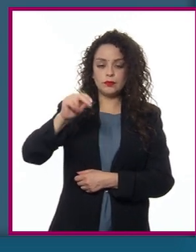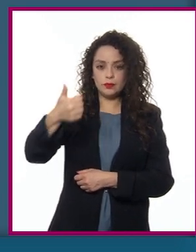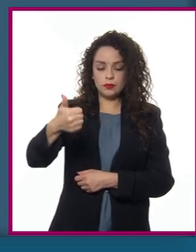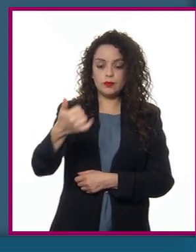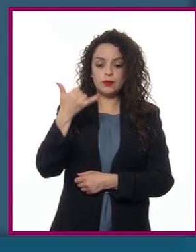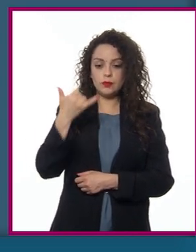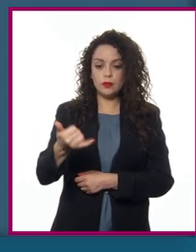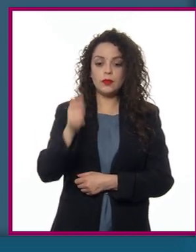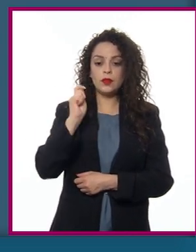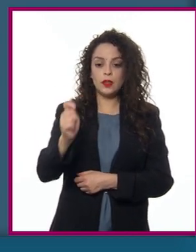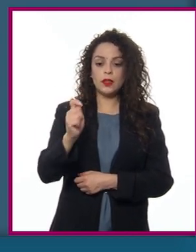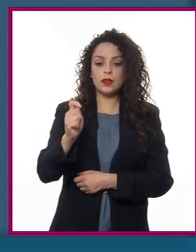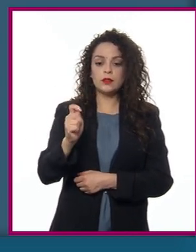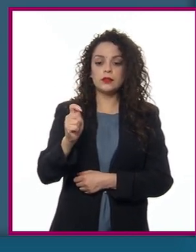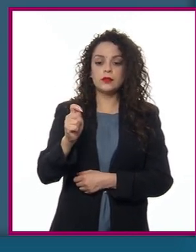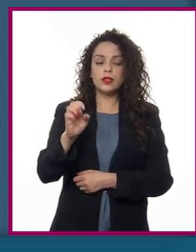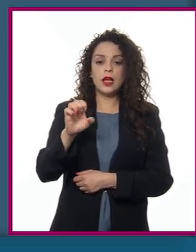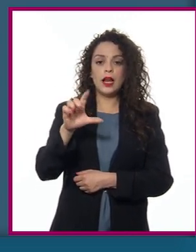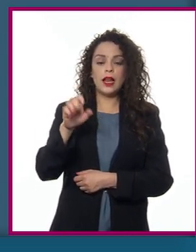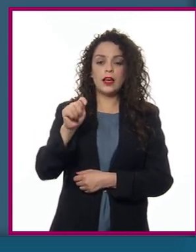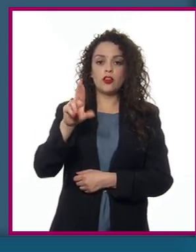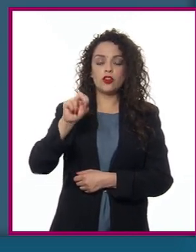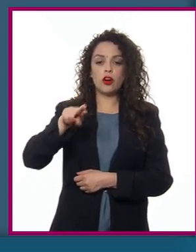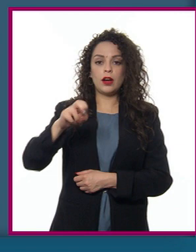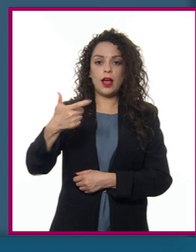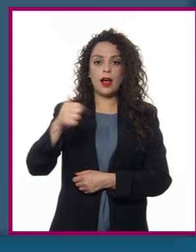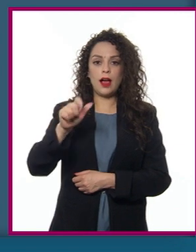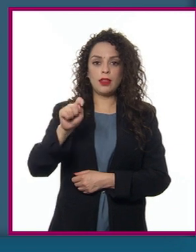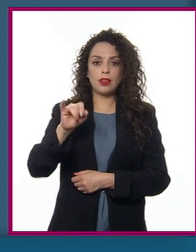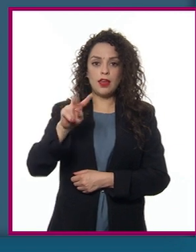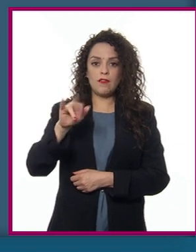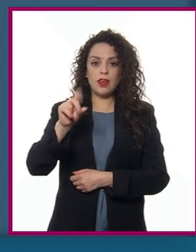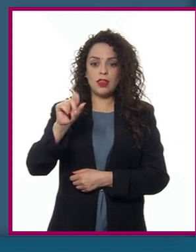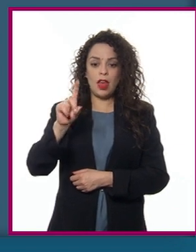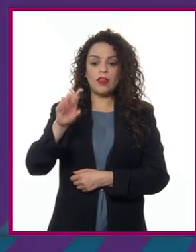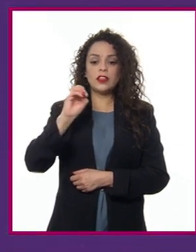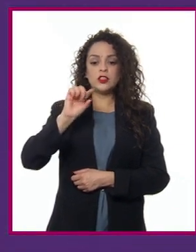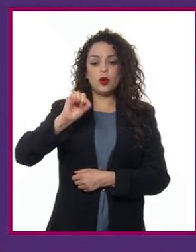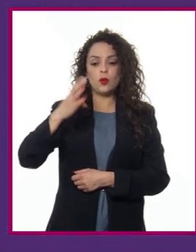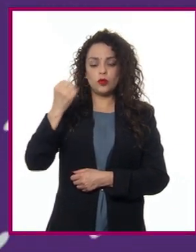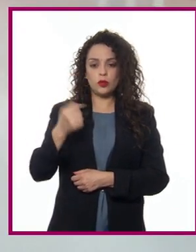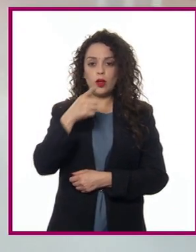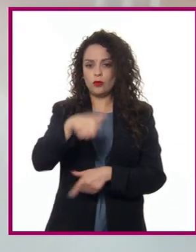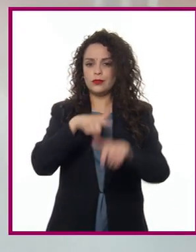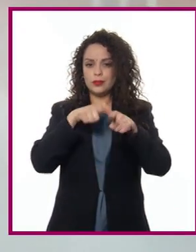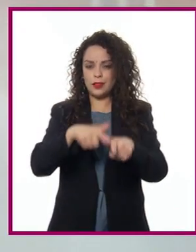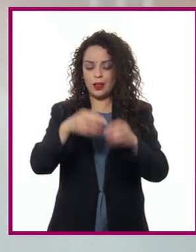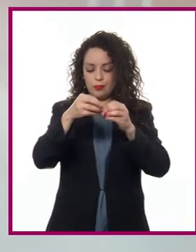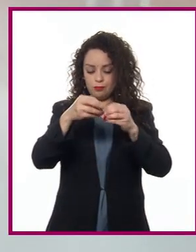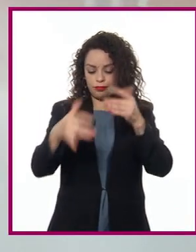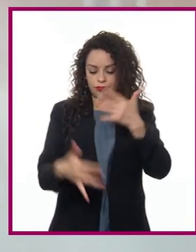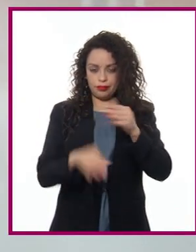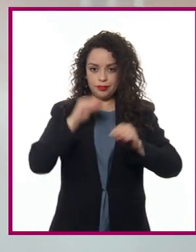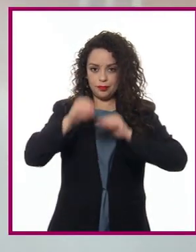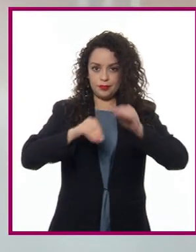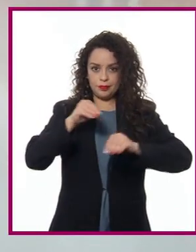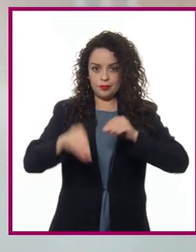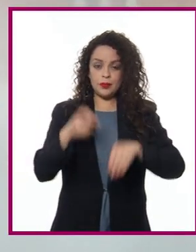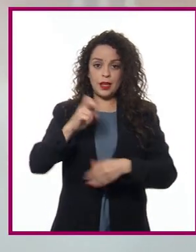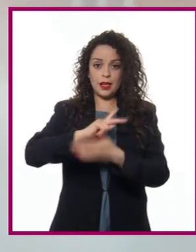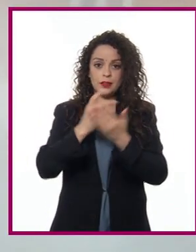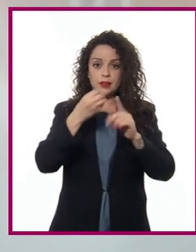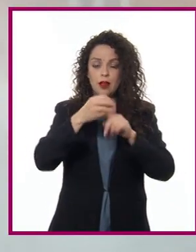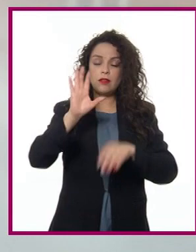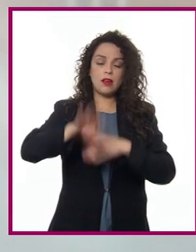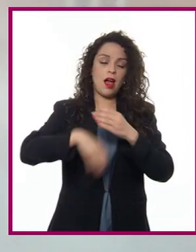su electronegatividad de 0.9. Ahora ustedes continúen con el llenado de la tabla. El tiempo de esta sesión ha